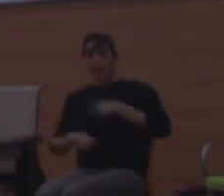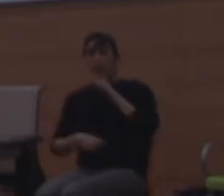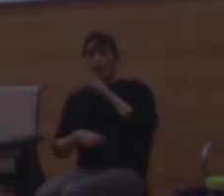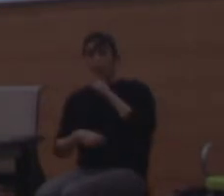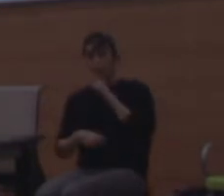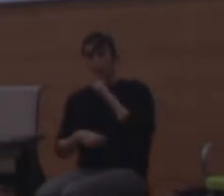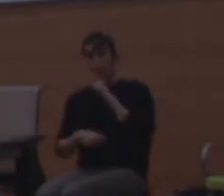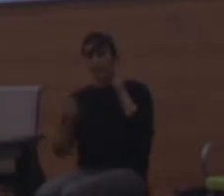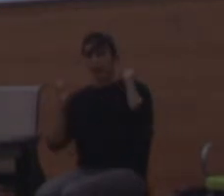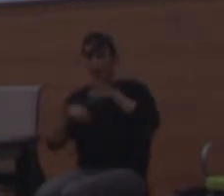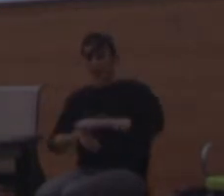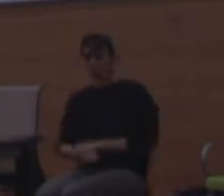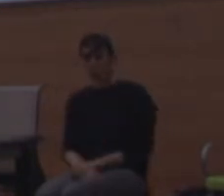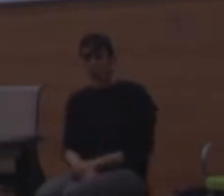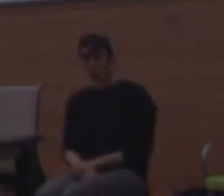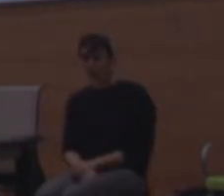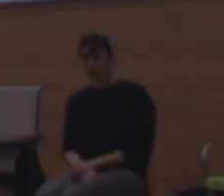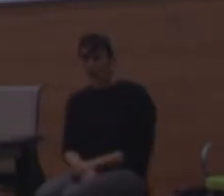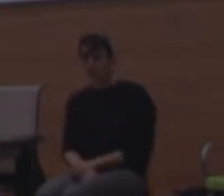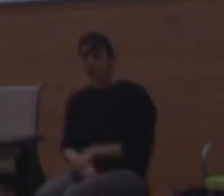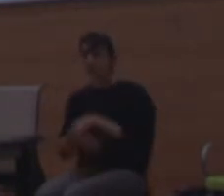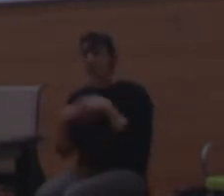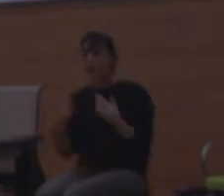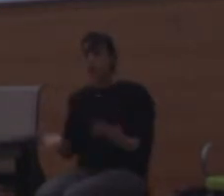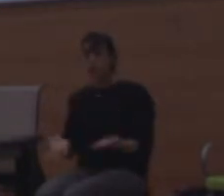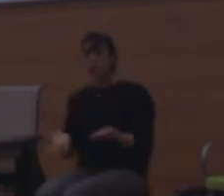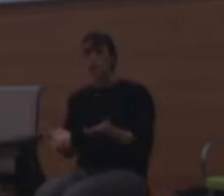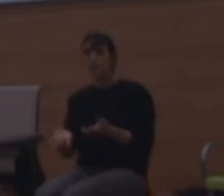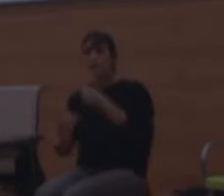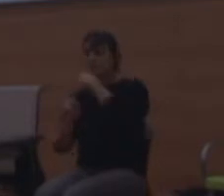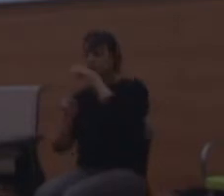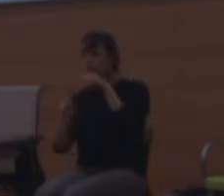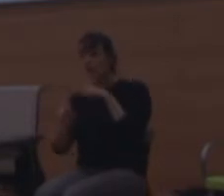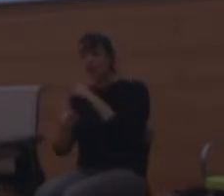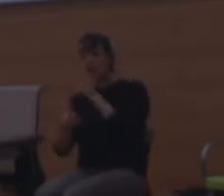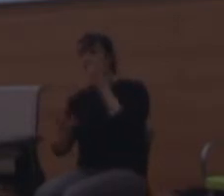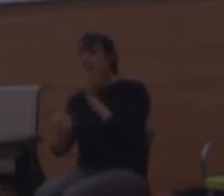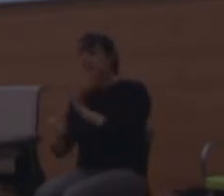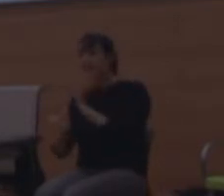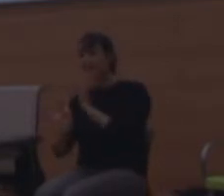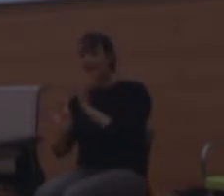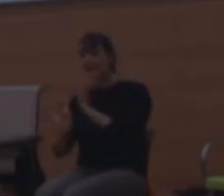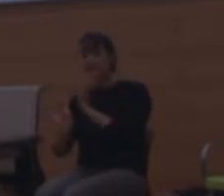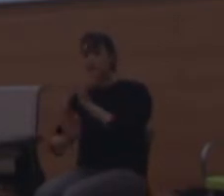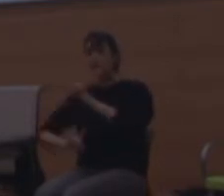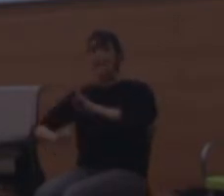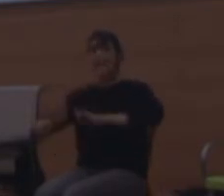¿De acuerdo? ¿Y cuáles van a ser los factores de riesgo de esa